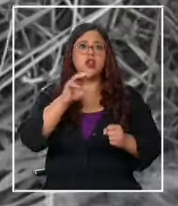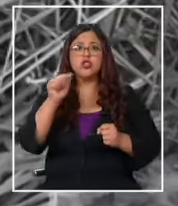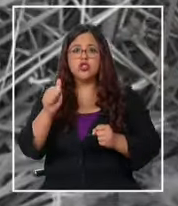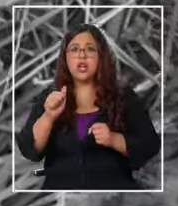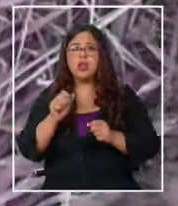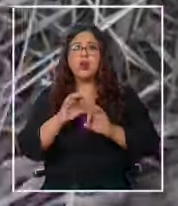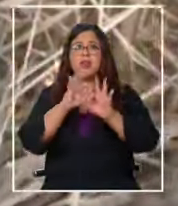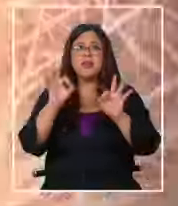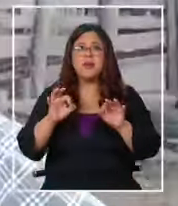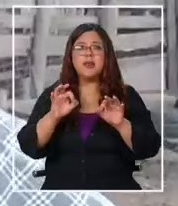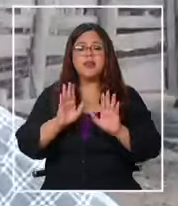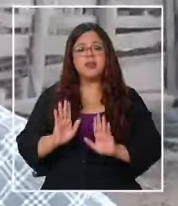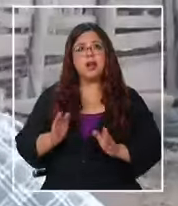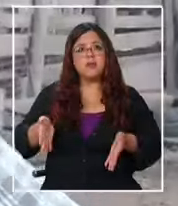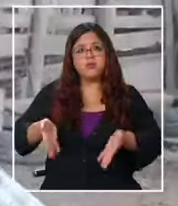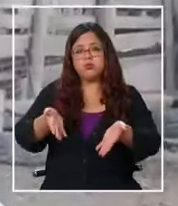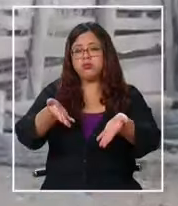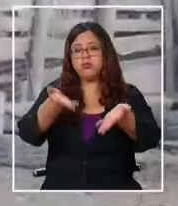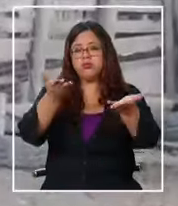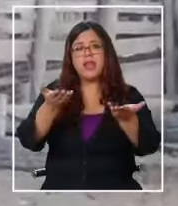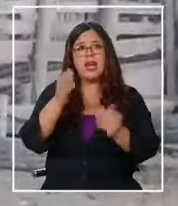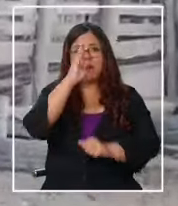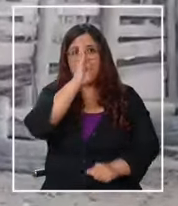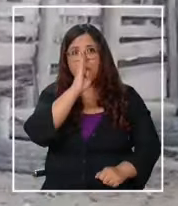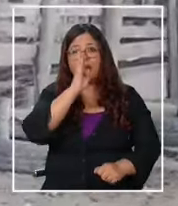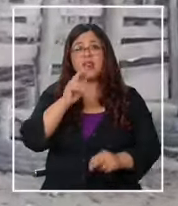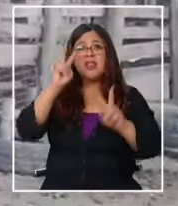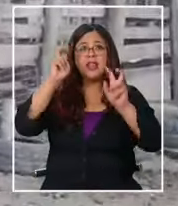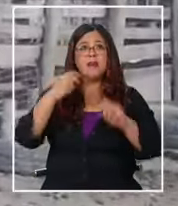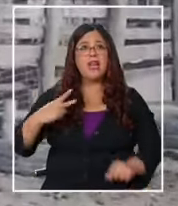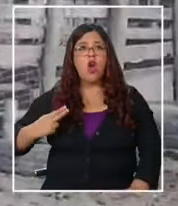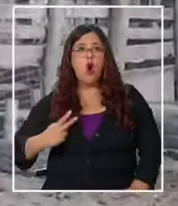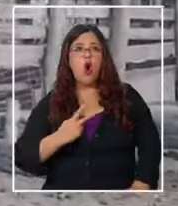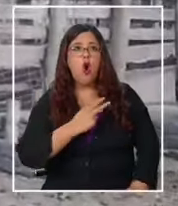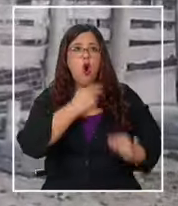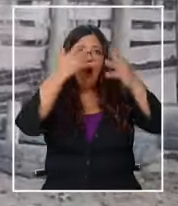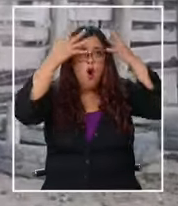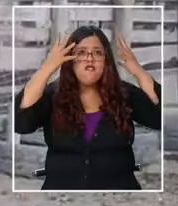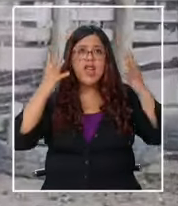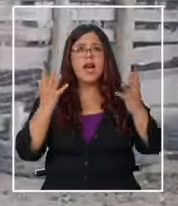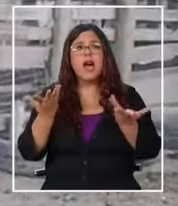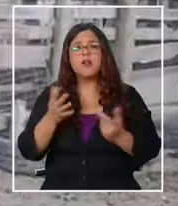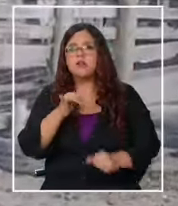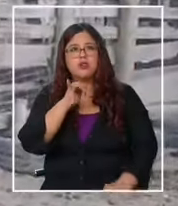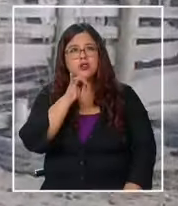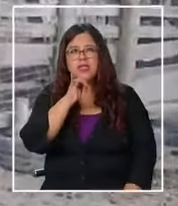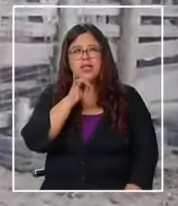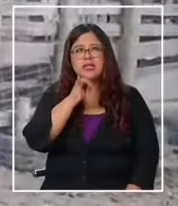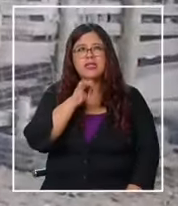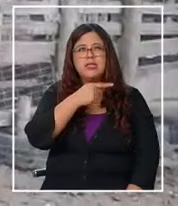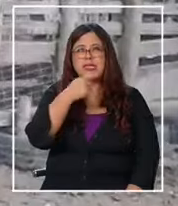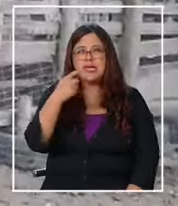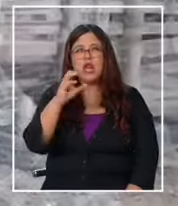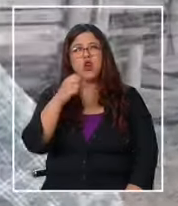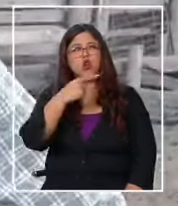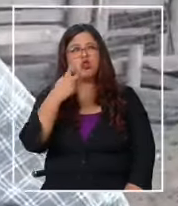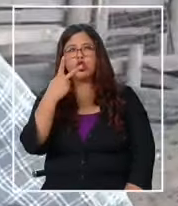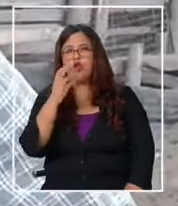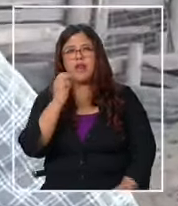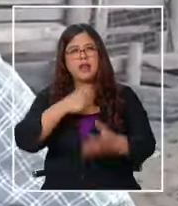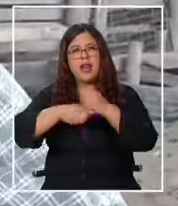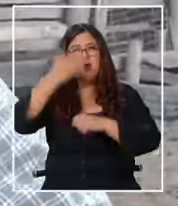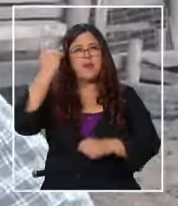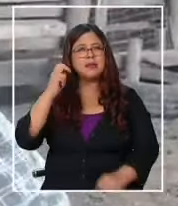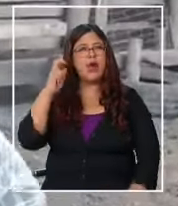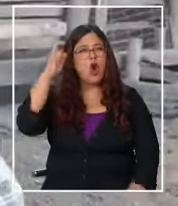especialmente para los perros. De oveja, el año pasado, no sé si fueron 100 o 120 que me mataron entre cordero y oveja. Y a nosotros